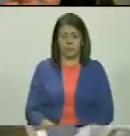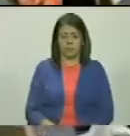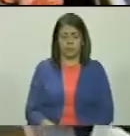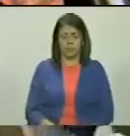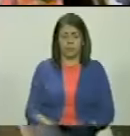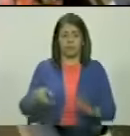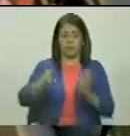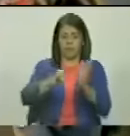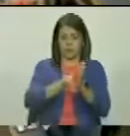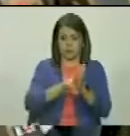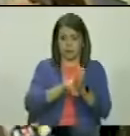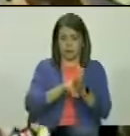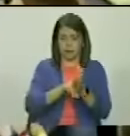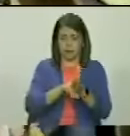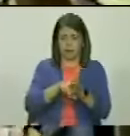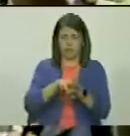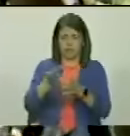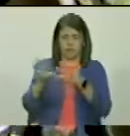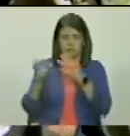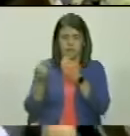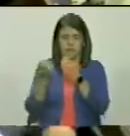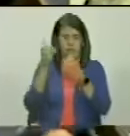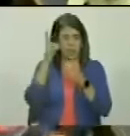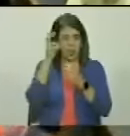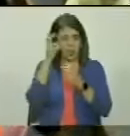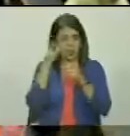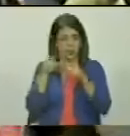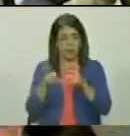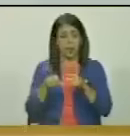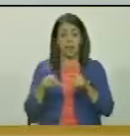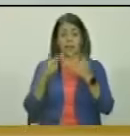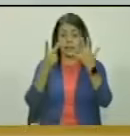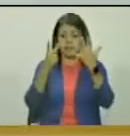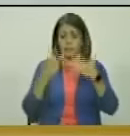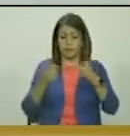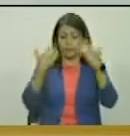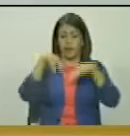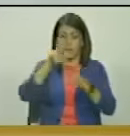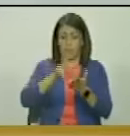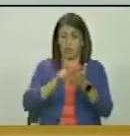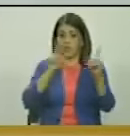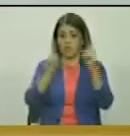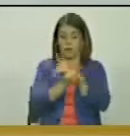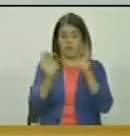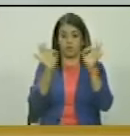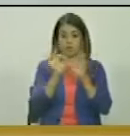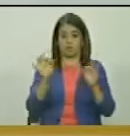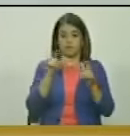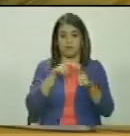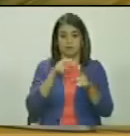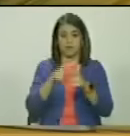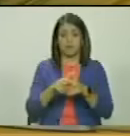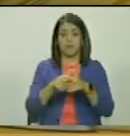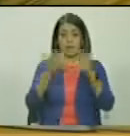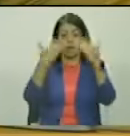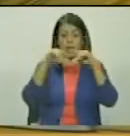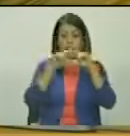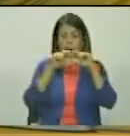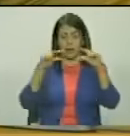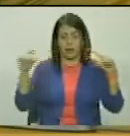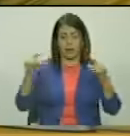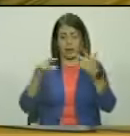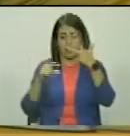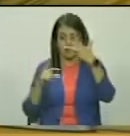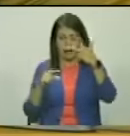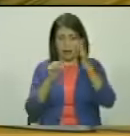repite secretaria que me están saboteando aquí séptimo se sugiere aprobar sin modificación la denominación del epígrafe del artículo